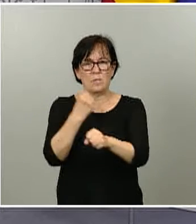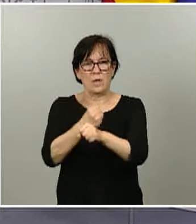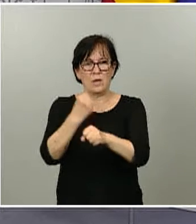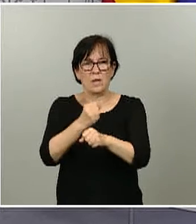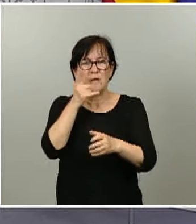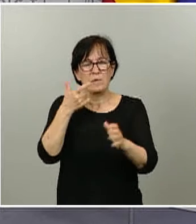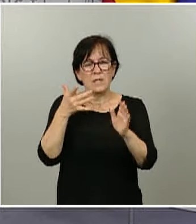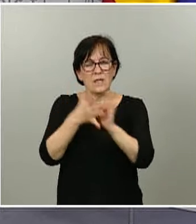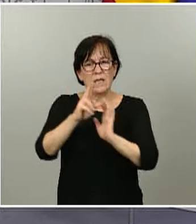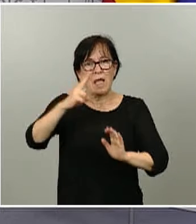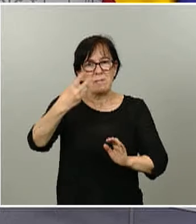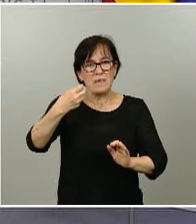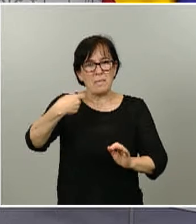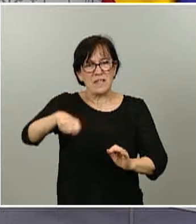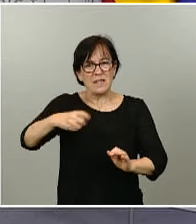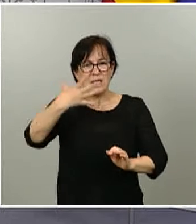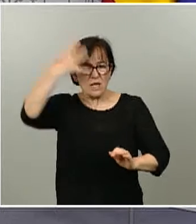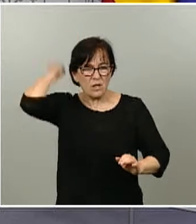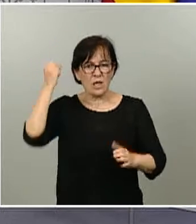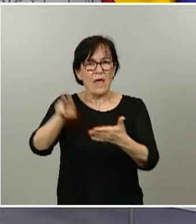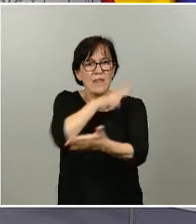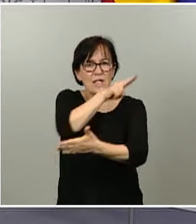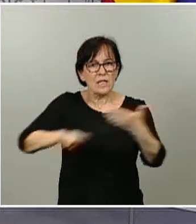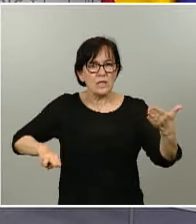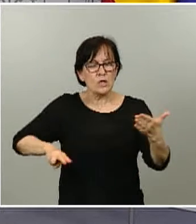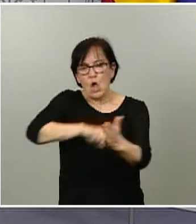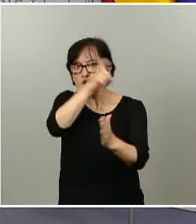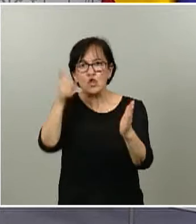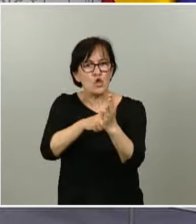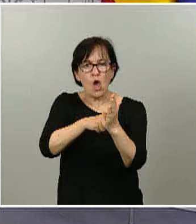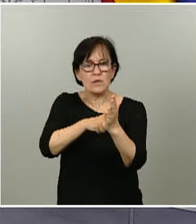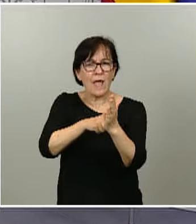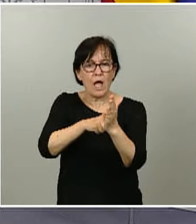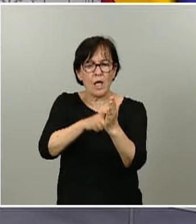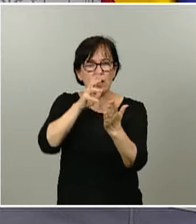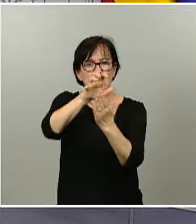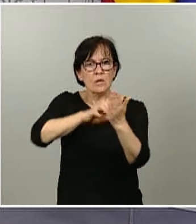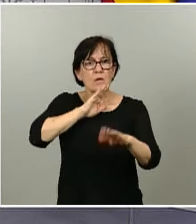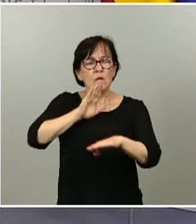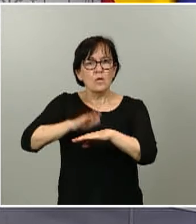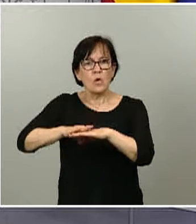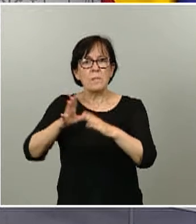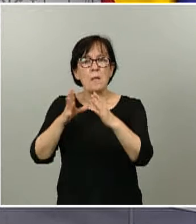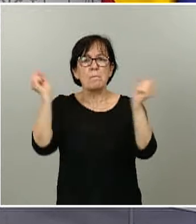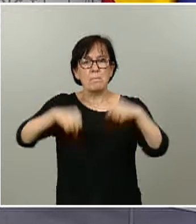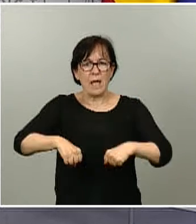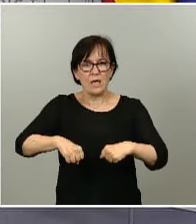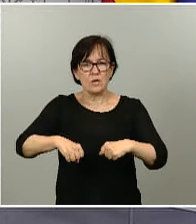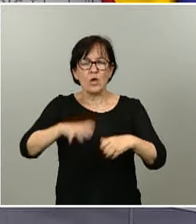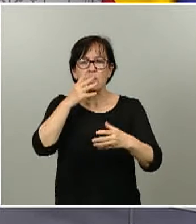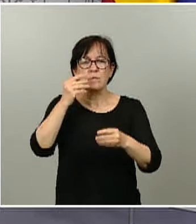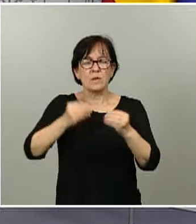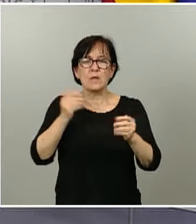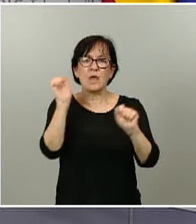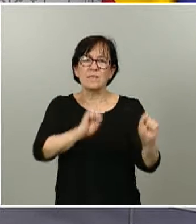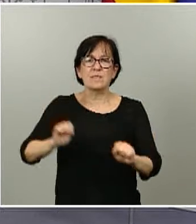vicepresidente Iglesias, que la derogación será íntegra y que se cumple con los pactos firmados, o la que defendió la vicepresidenta